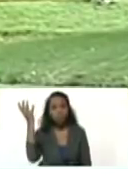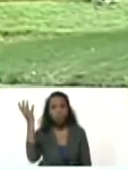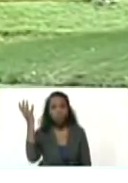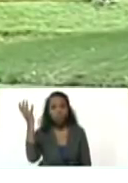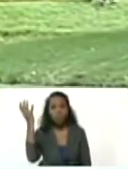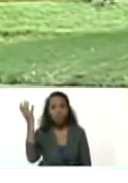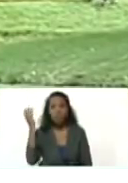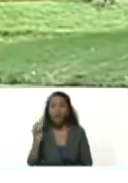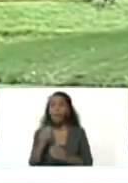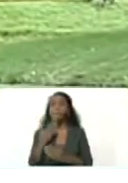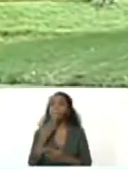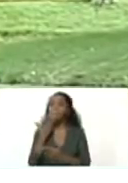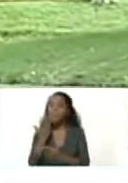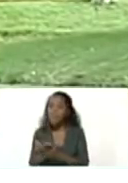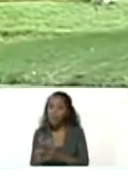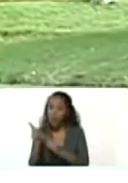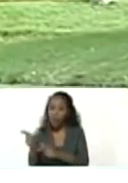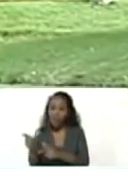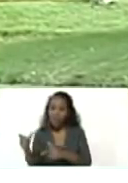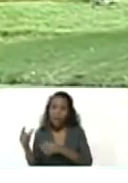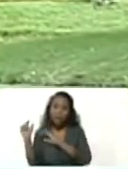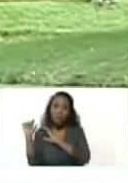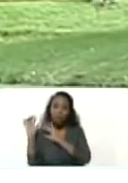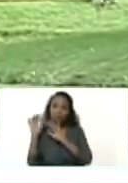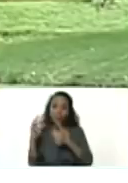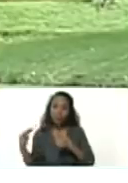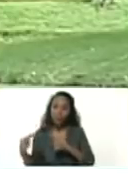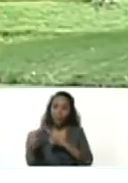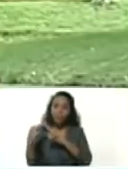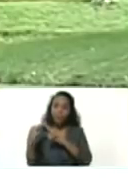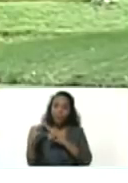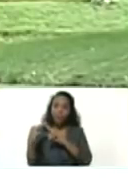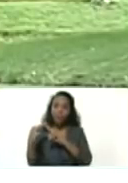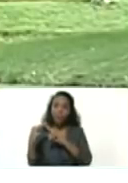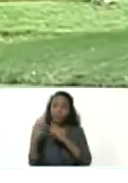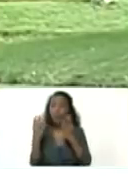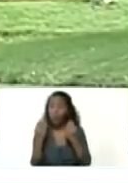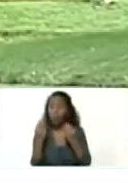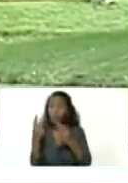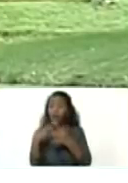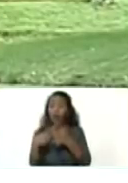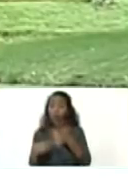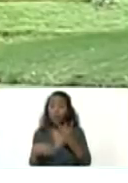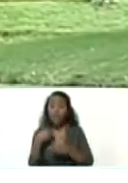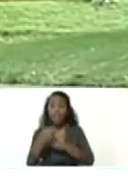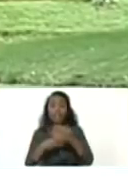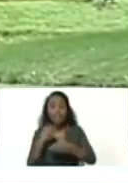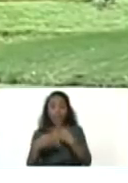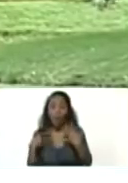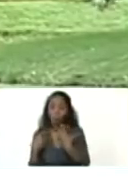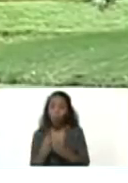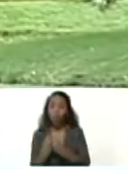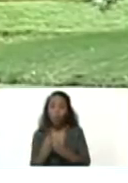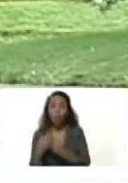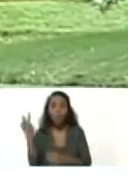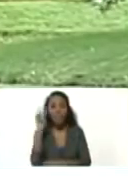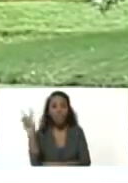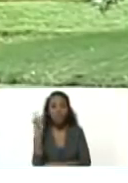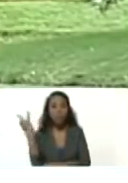y pidiendo este encuentro por tantas cosas que tenemos que hacer juntos por Venezuela.